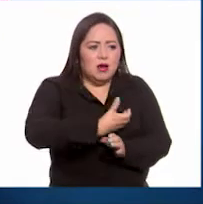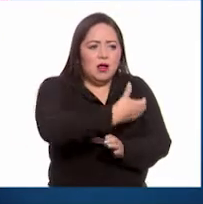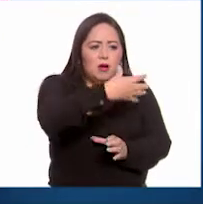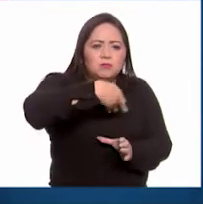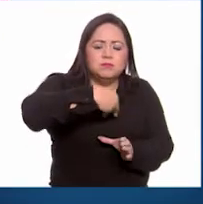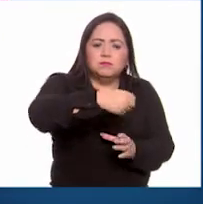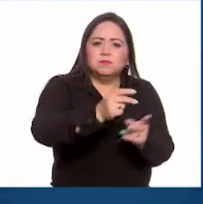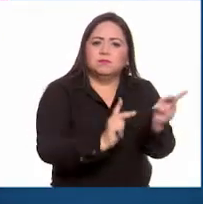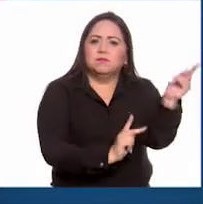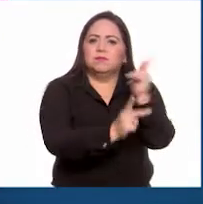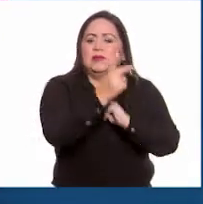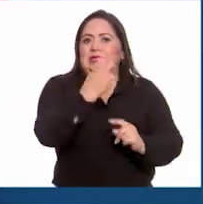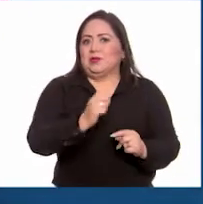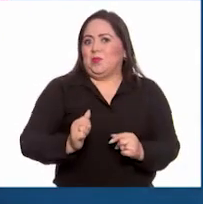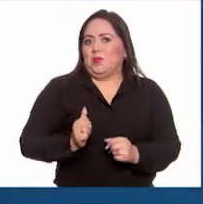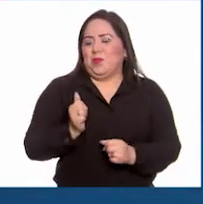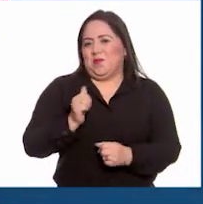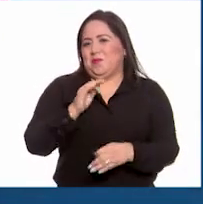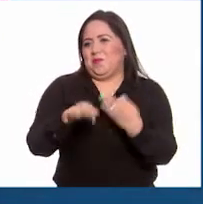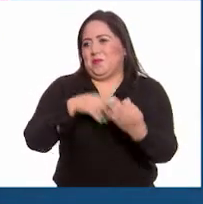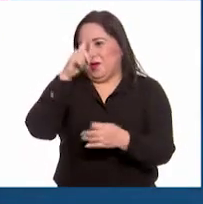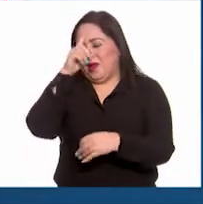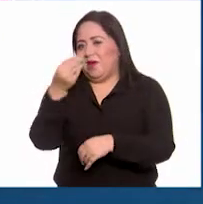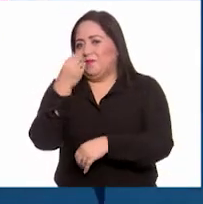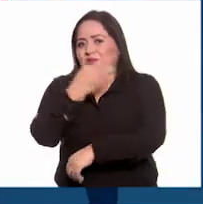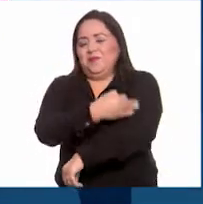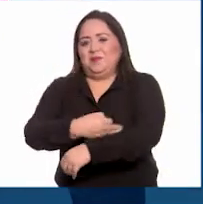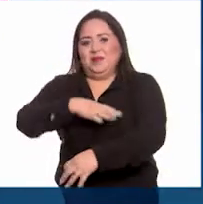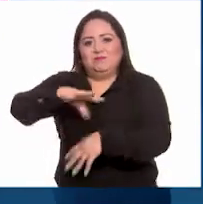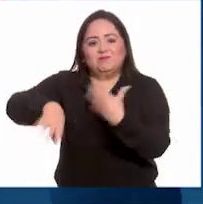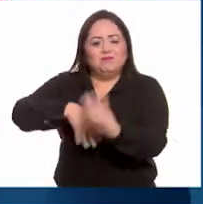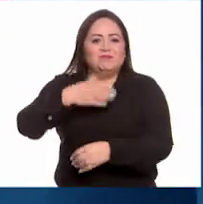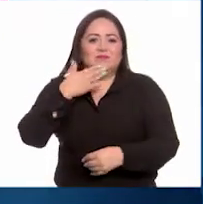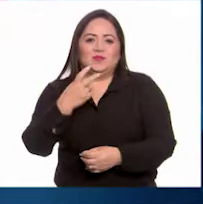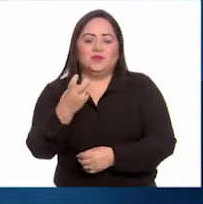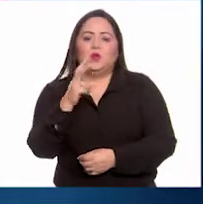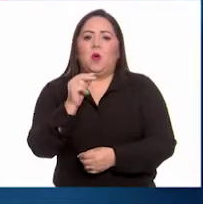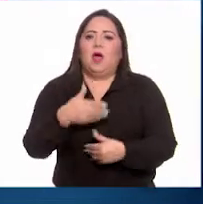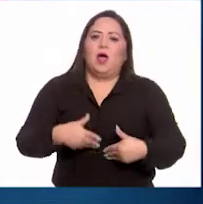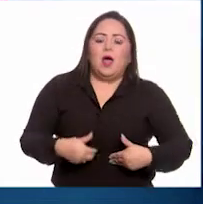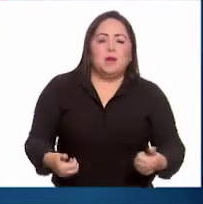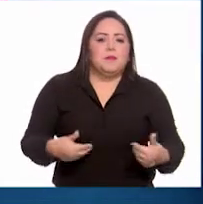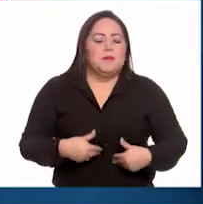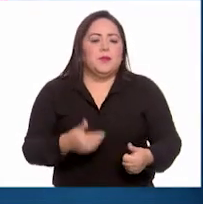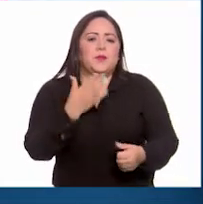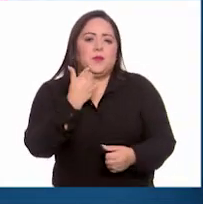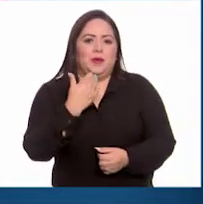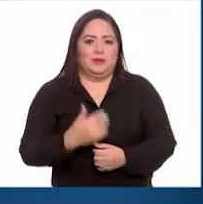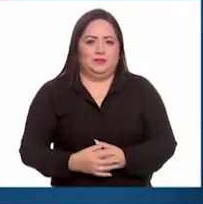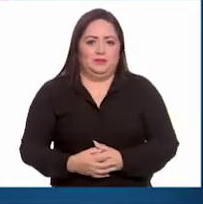cosecha que va a aprovechar con toda la familia y así no padecerán hambre.